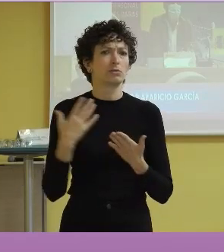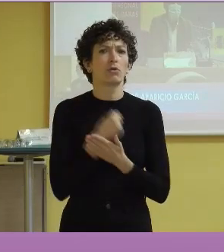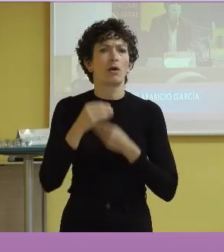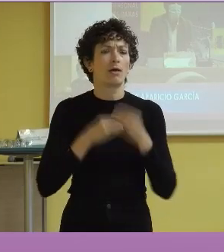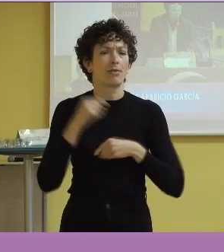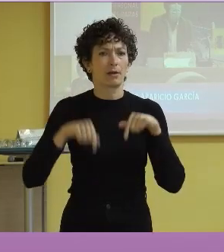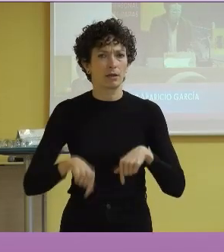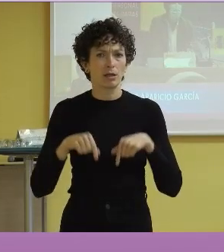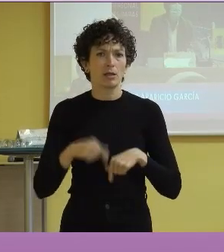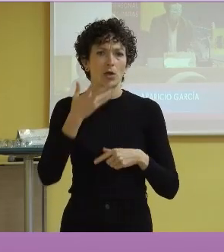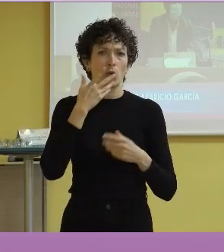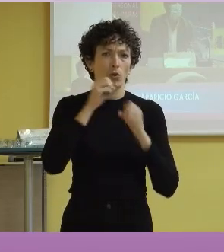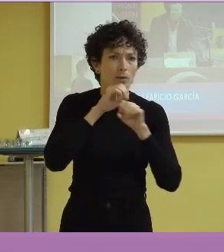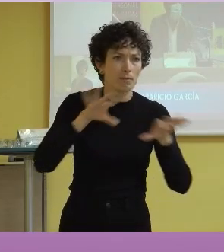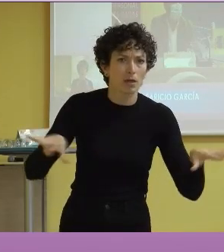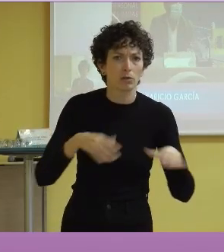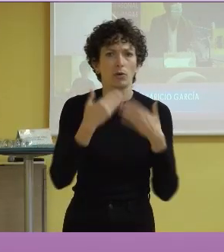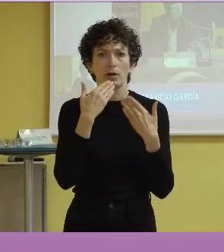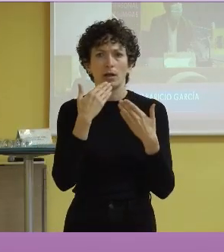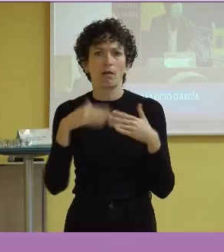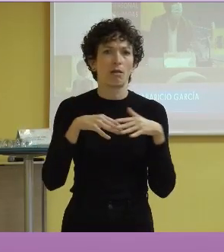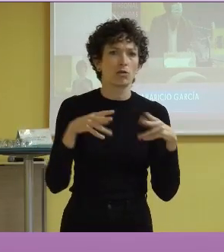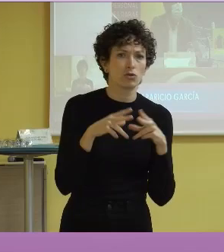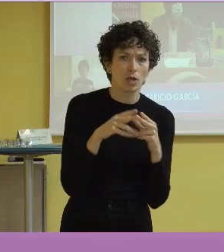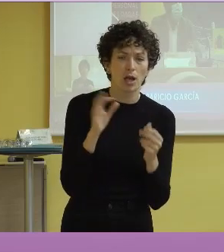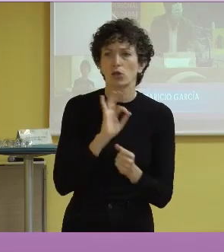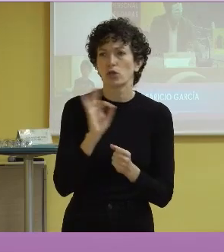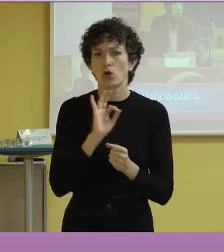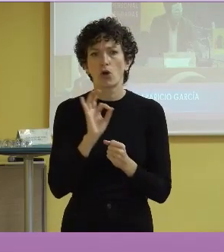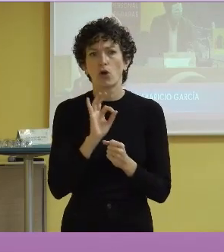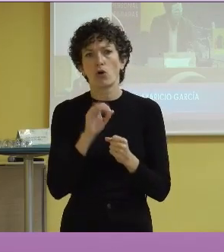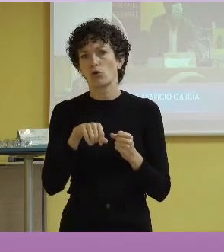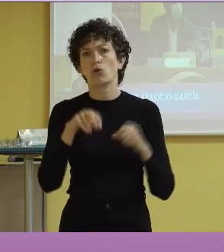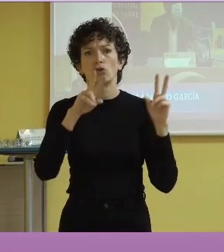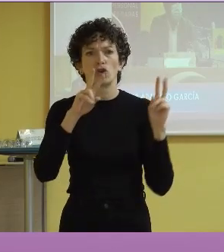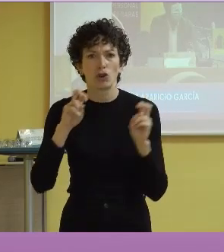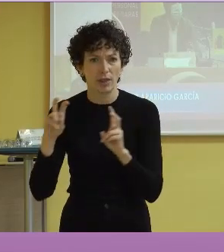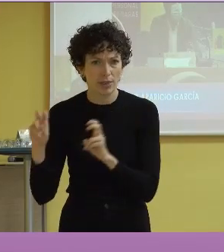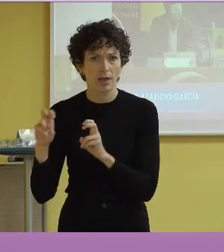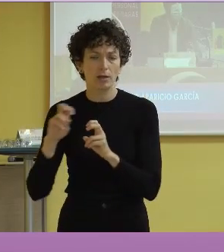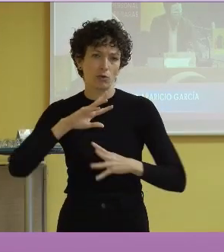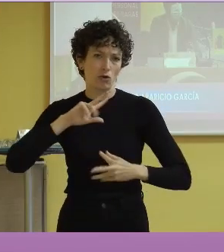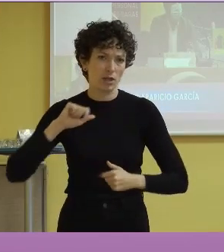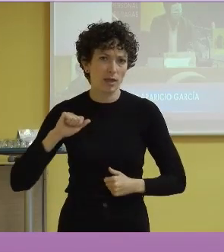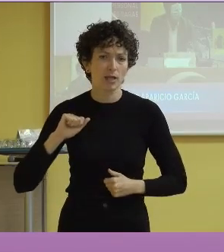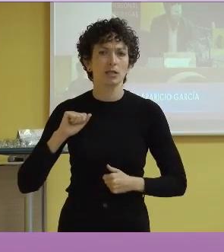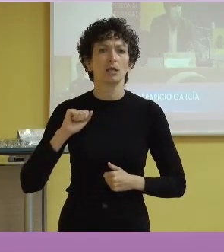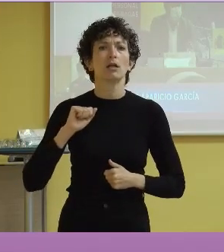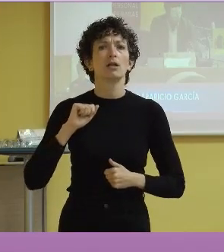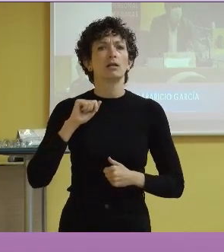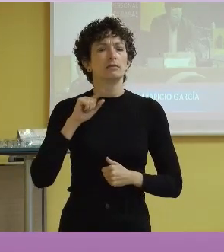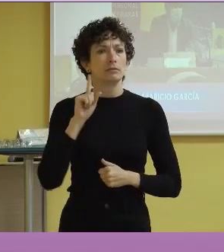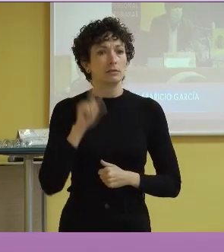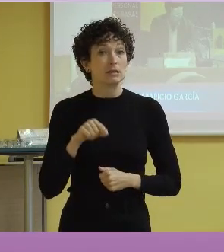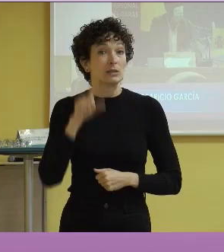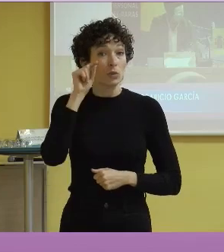difusión, a través de redes sociales, a través de nuestra news, a través de, en este caso, acordaros siempre, tenemos ahí